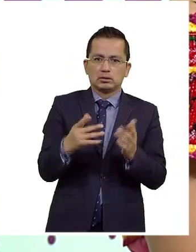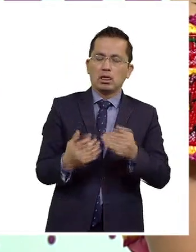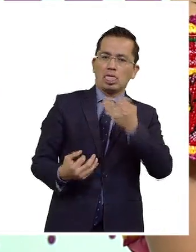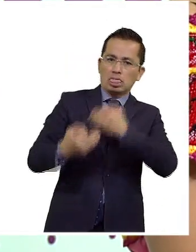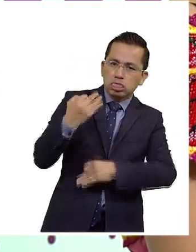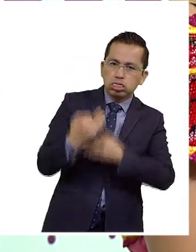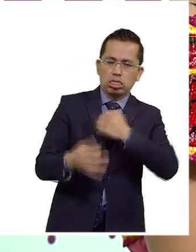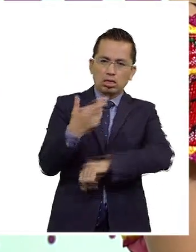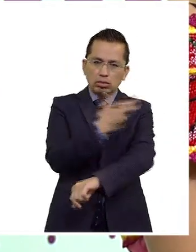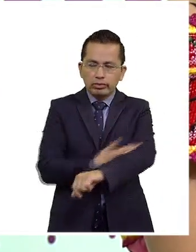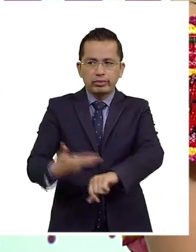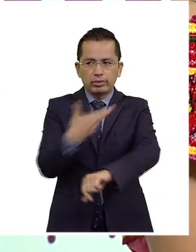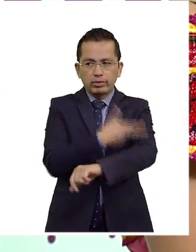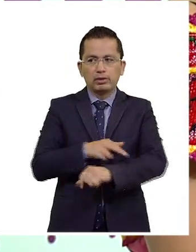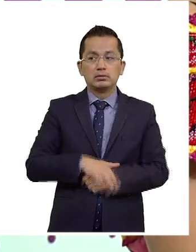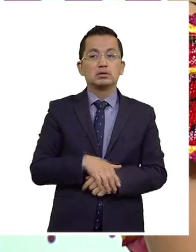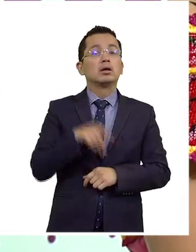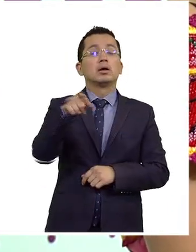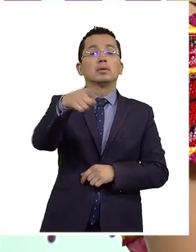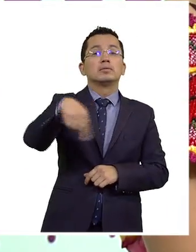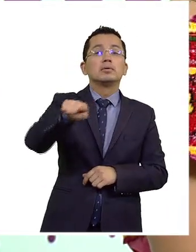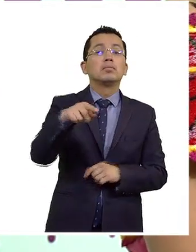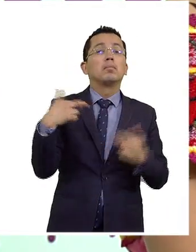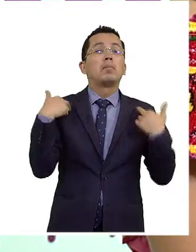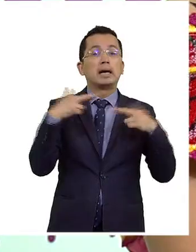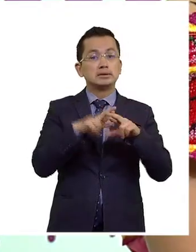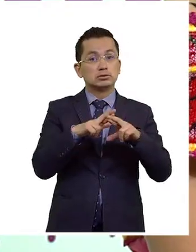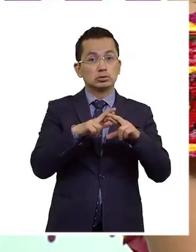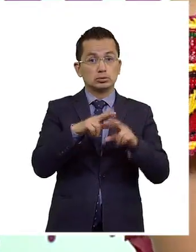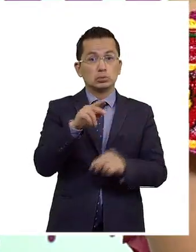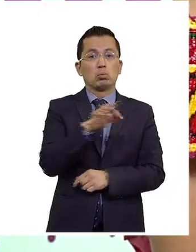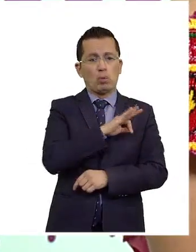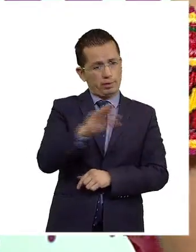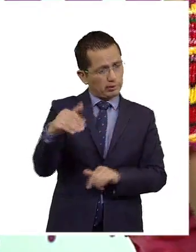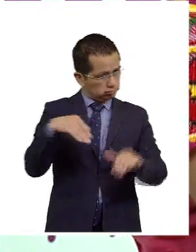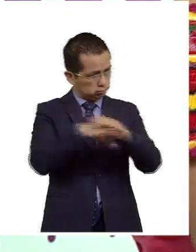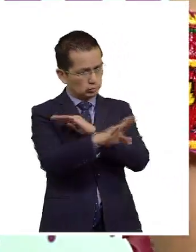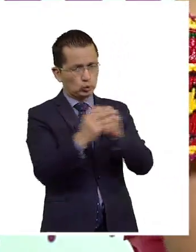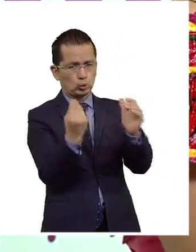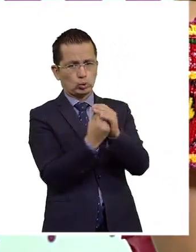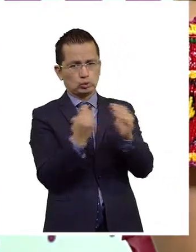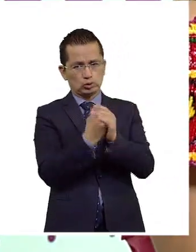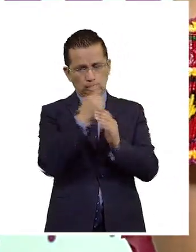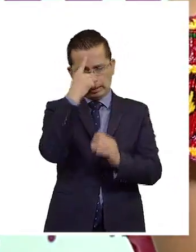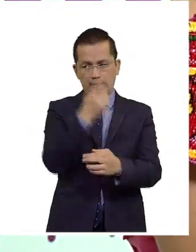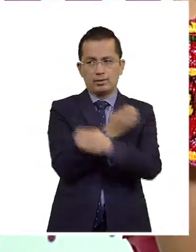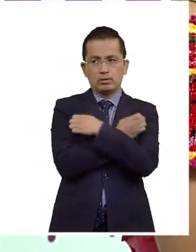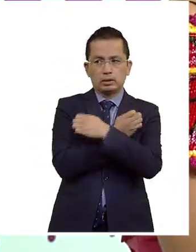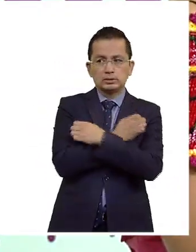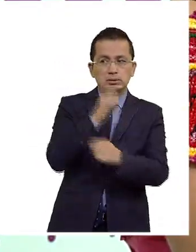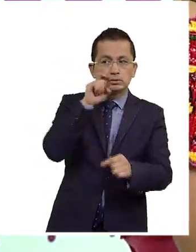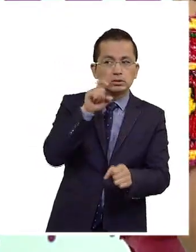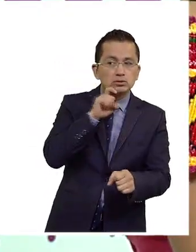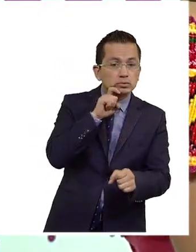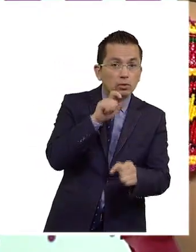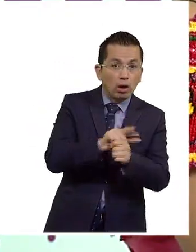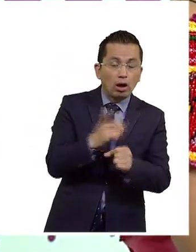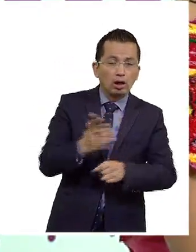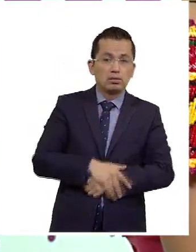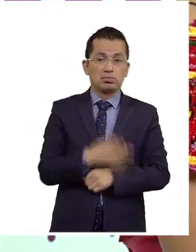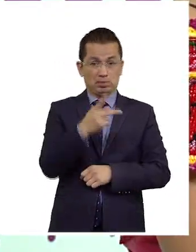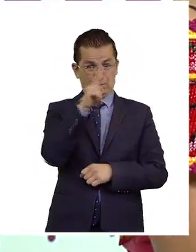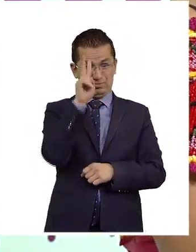que maestras y maestros puedan tomar educación sexual. Sí. ¿No? Gracias a esto que pasó. Claro. Pero